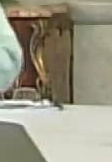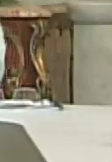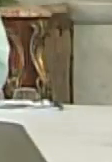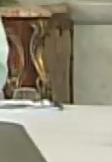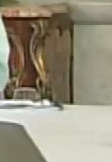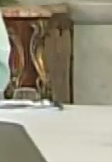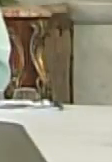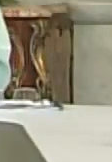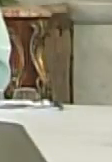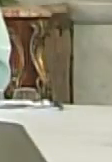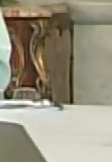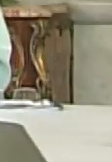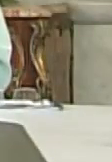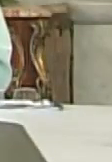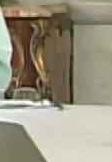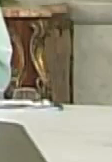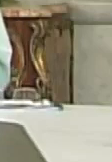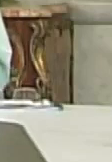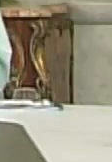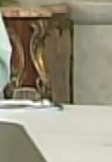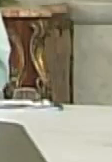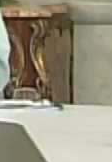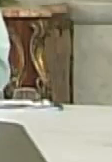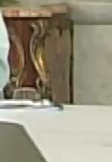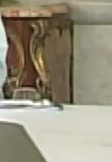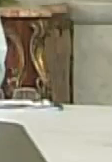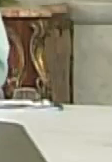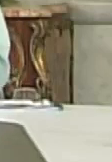a toda Venezuela. Mi saludo